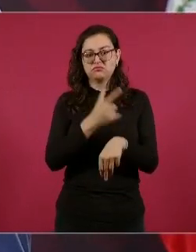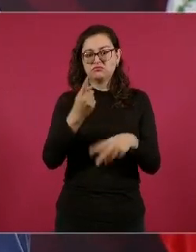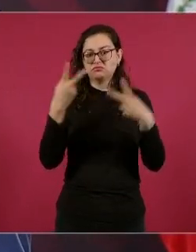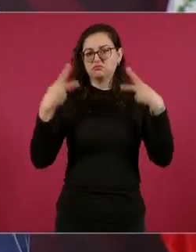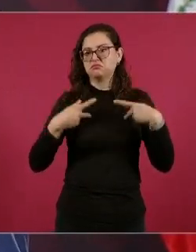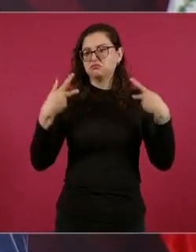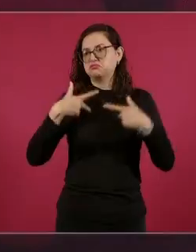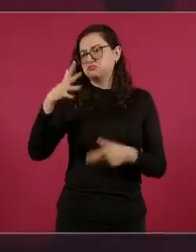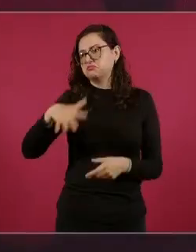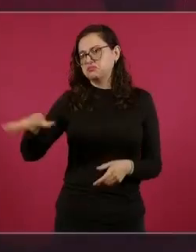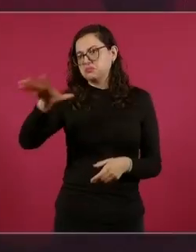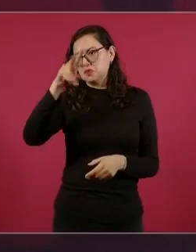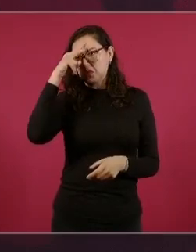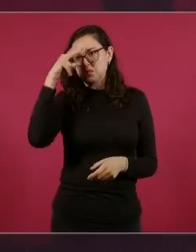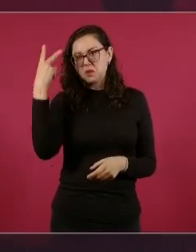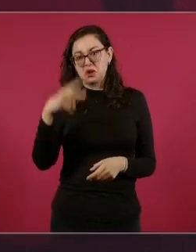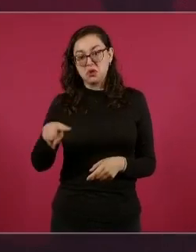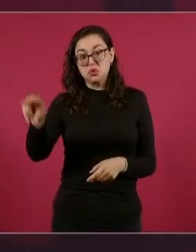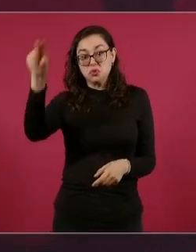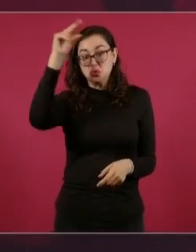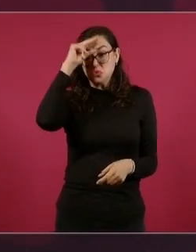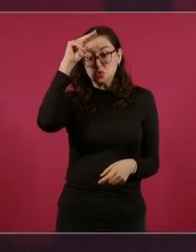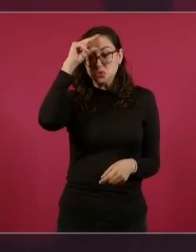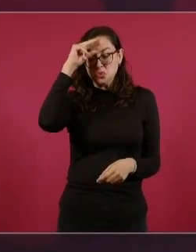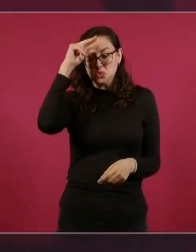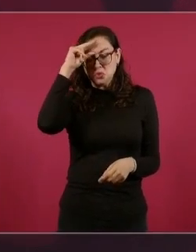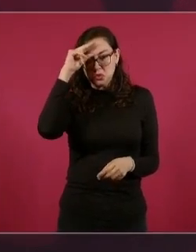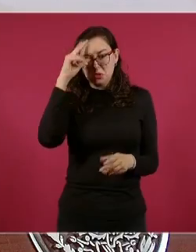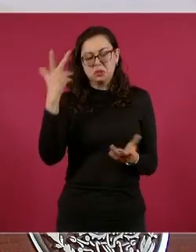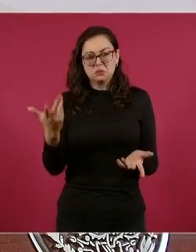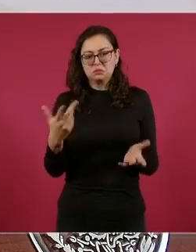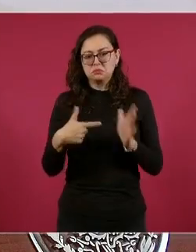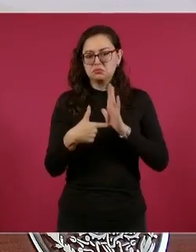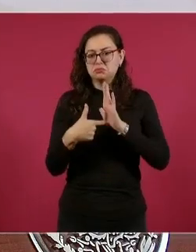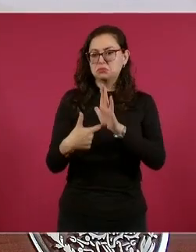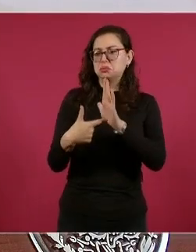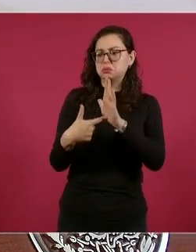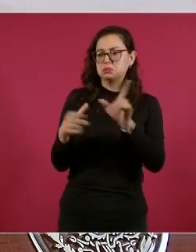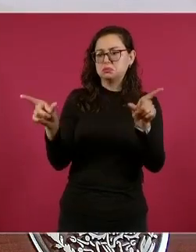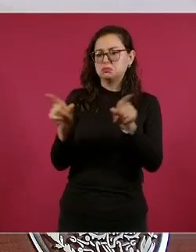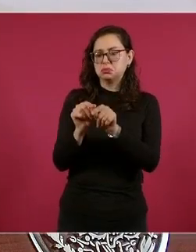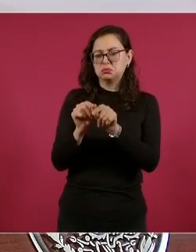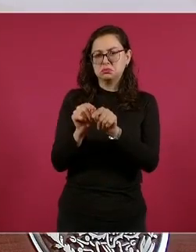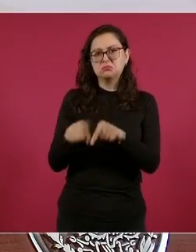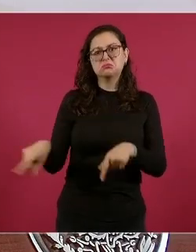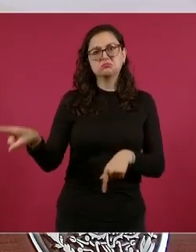inteligente, no hace falta tanto rollo,